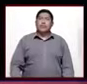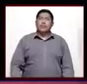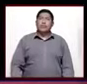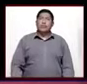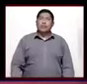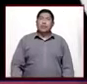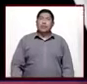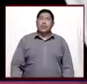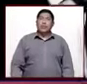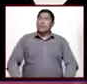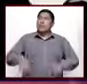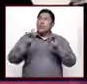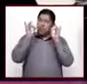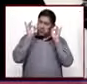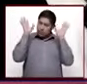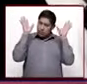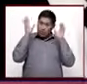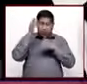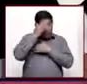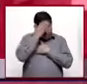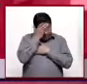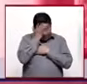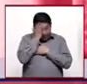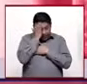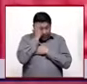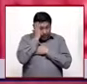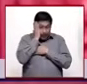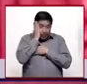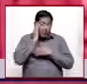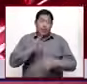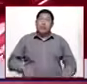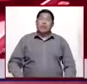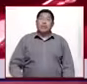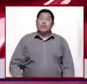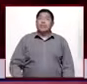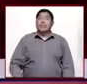Sí, es sorprendente, realmente sorprende, ¿no?